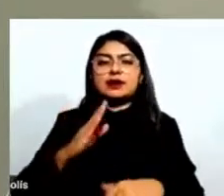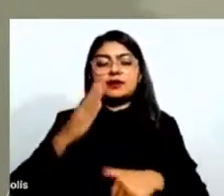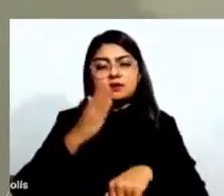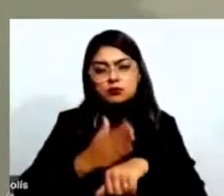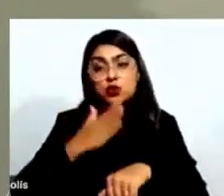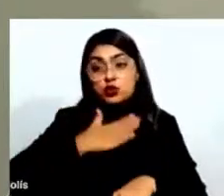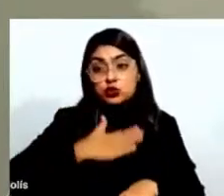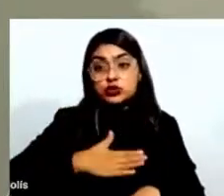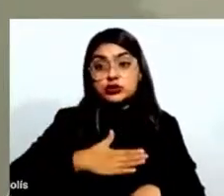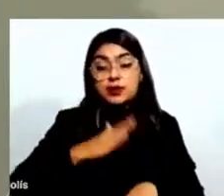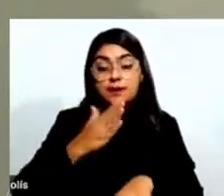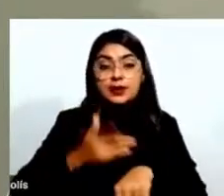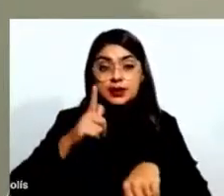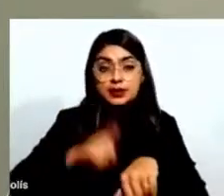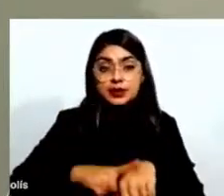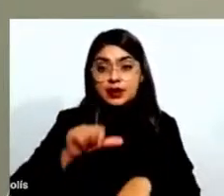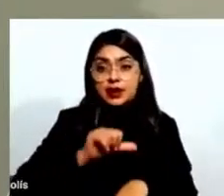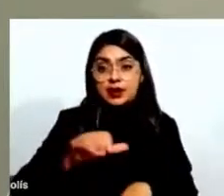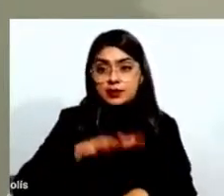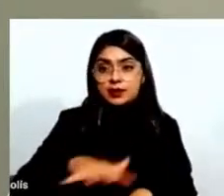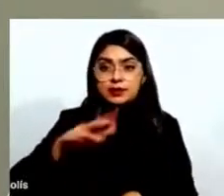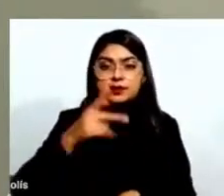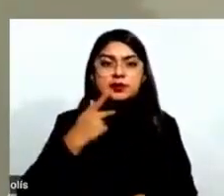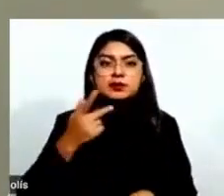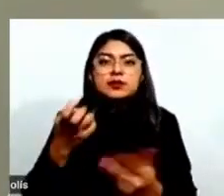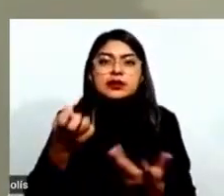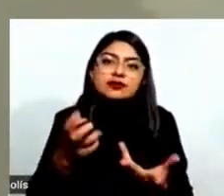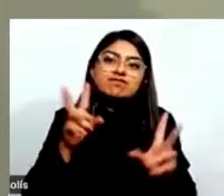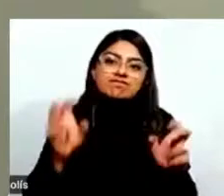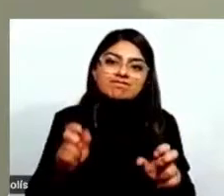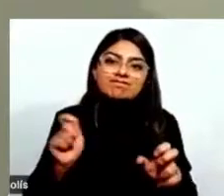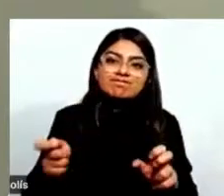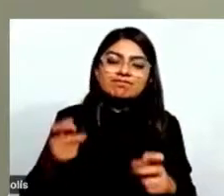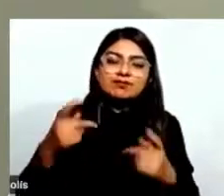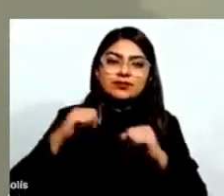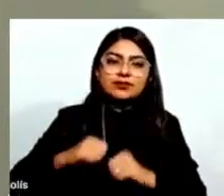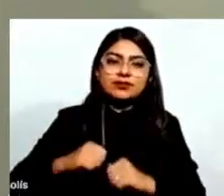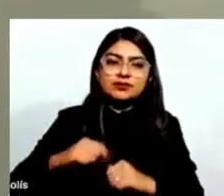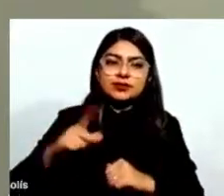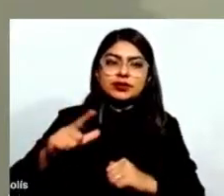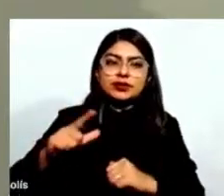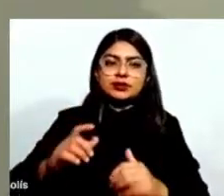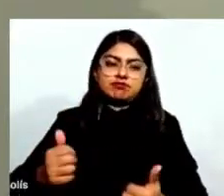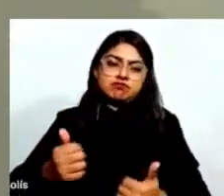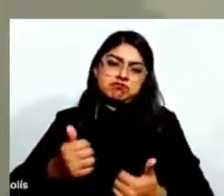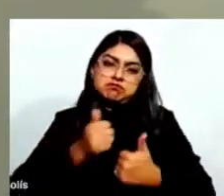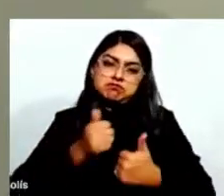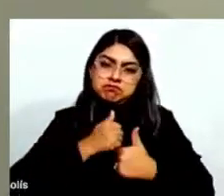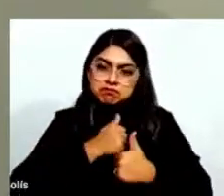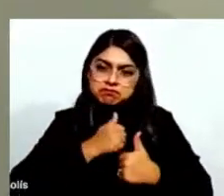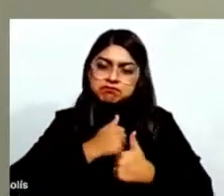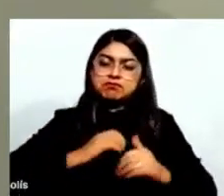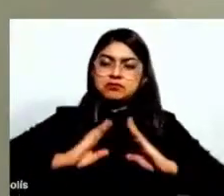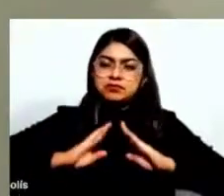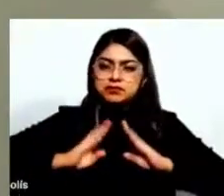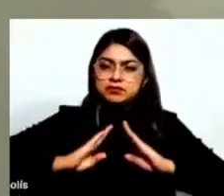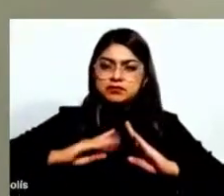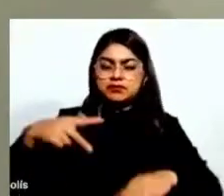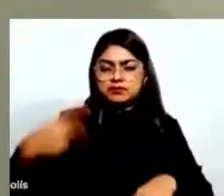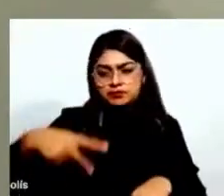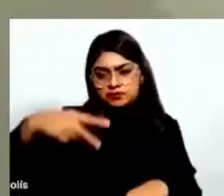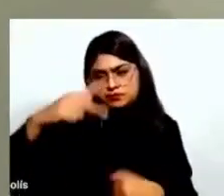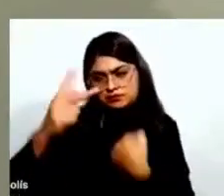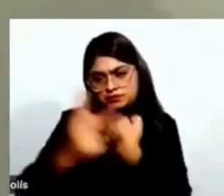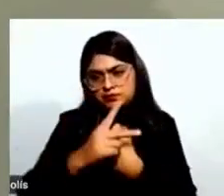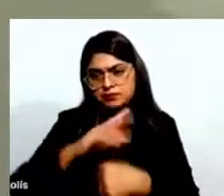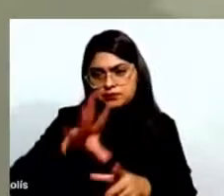hacen parte de una rama del poder público o de las Fuerzas Armadas. Entonces, esa es como la manera como originalmente surge